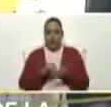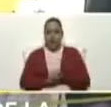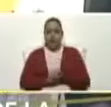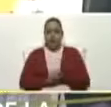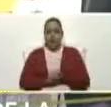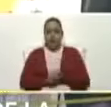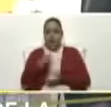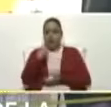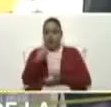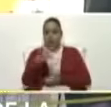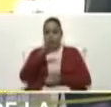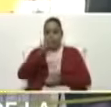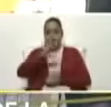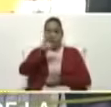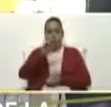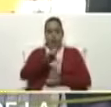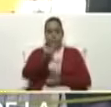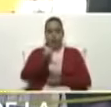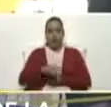julio,